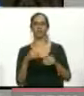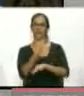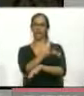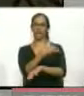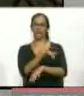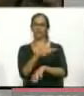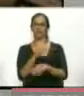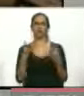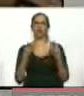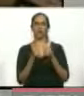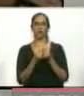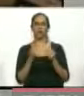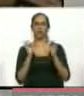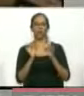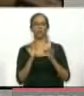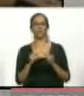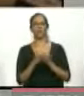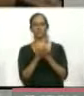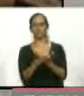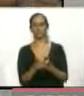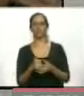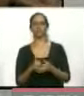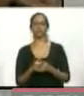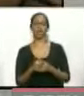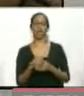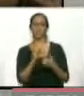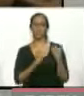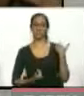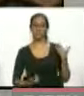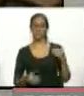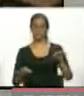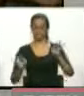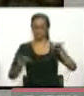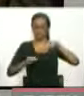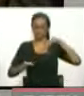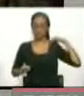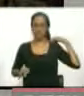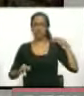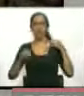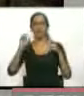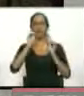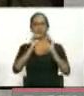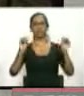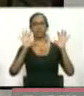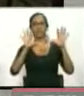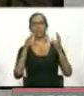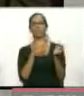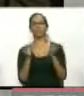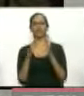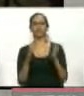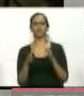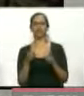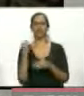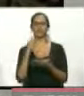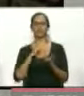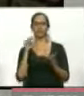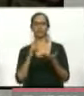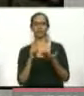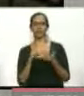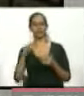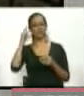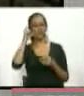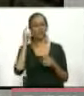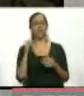acompañadas con justas reivindicaciones para finalizar el presidente interino recordó la convocatoria del próximo 10 de marzo al palacio federal legislativo día